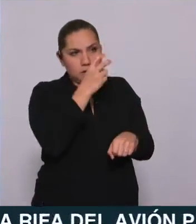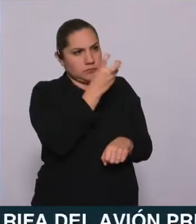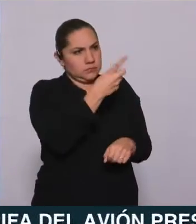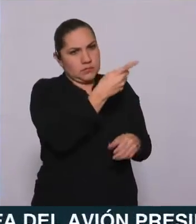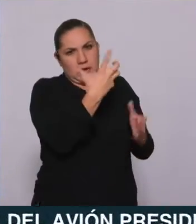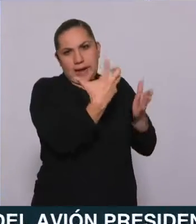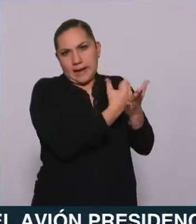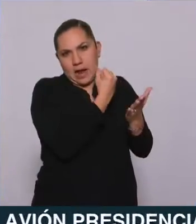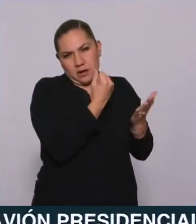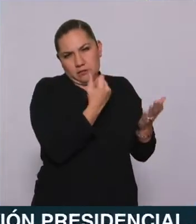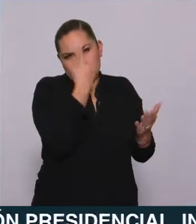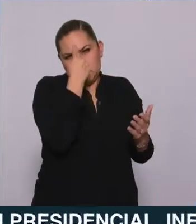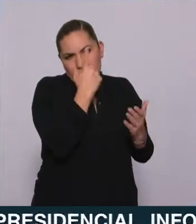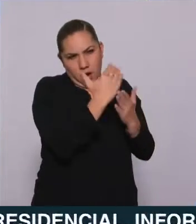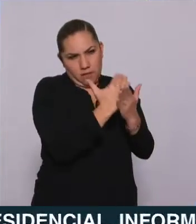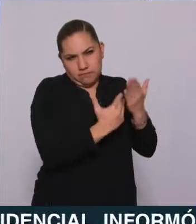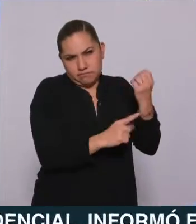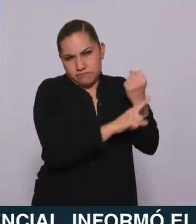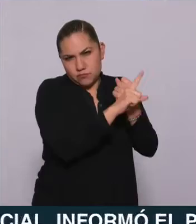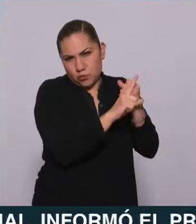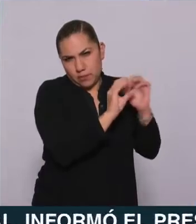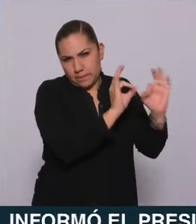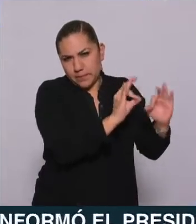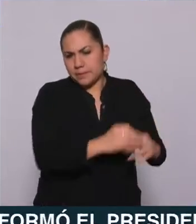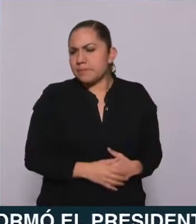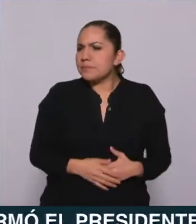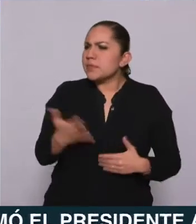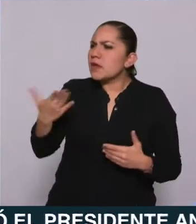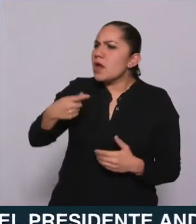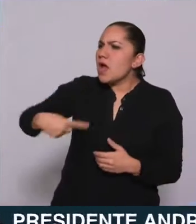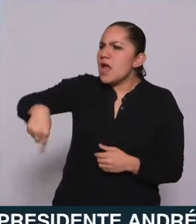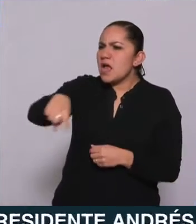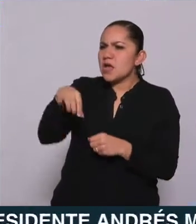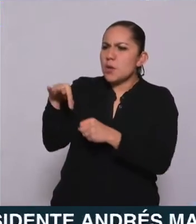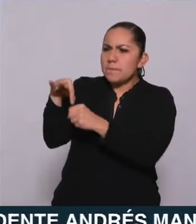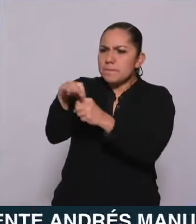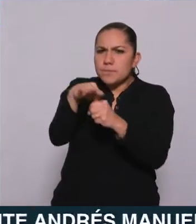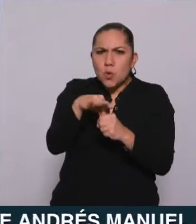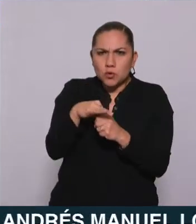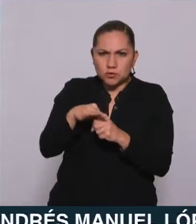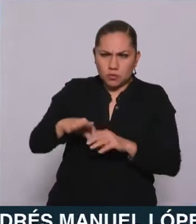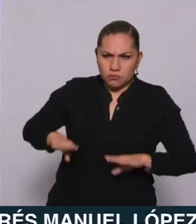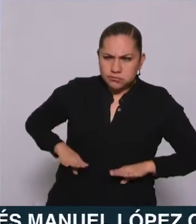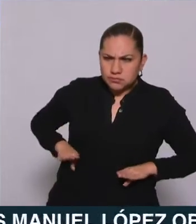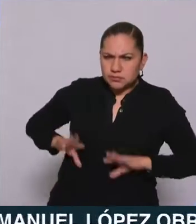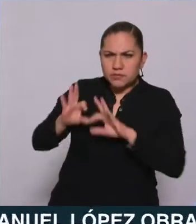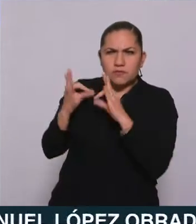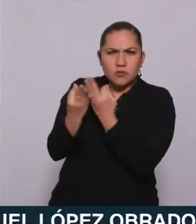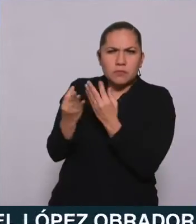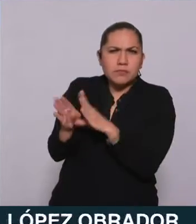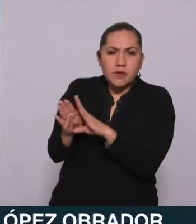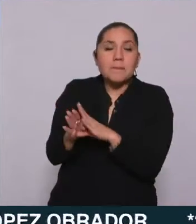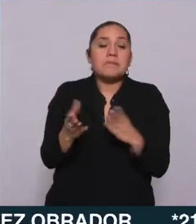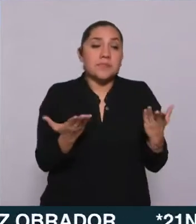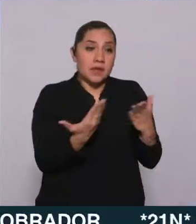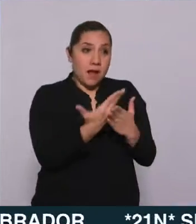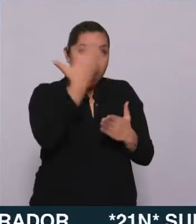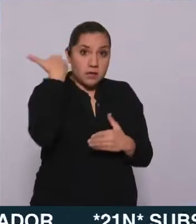estas figuras. ¿Cuál era ese voto? El voto corporativo, es decir, las estructuras políticas que se aceitaban en la